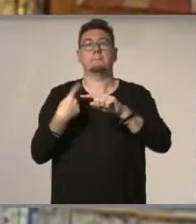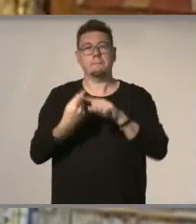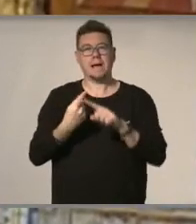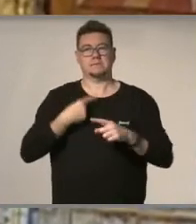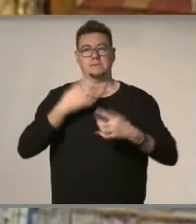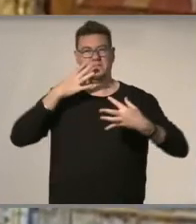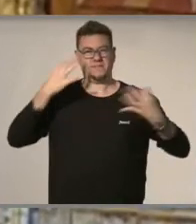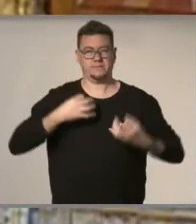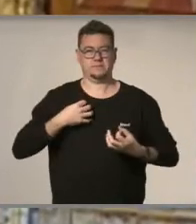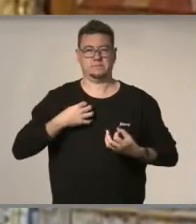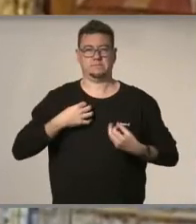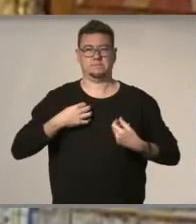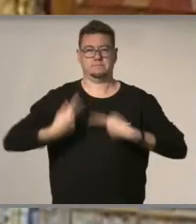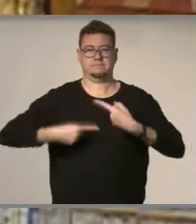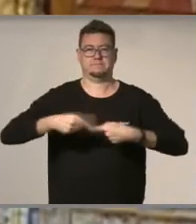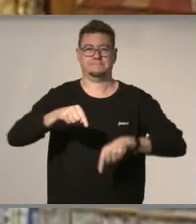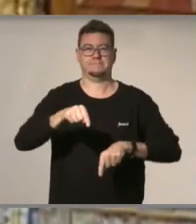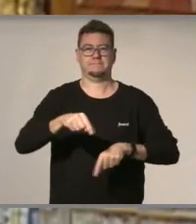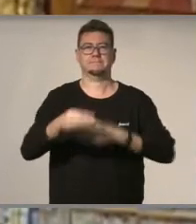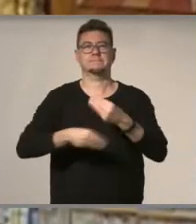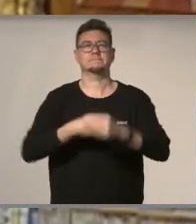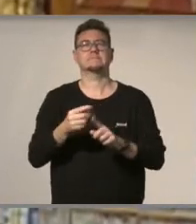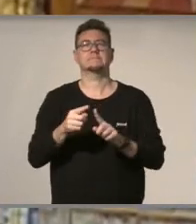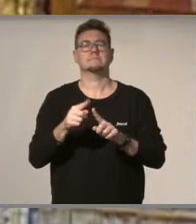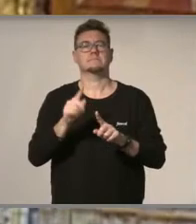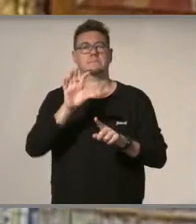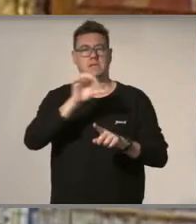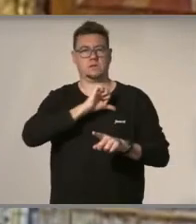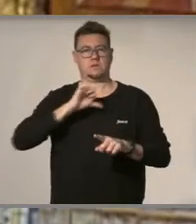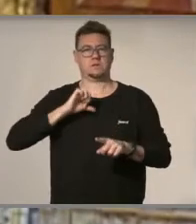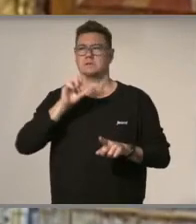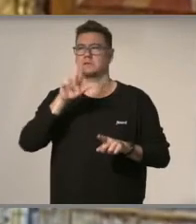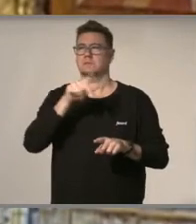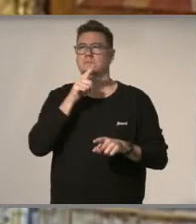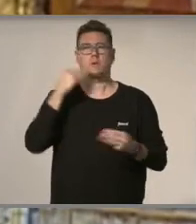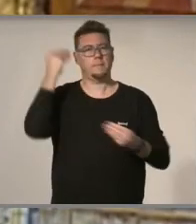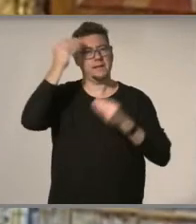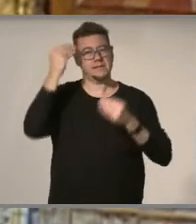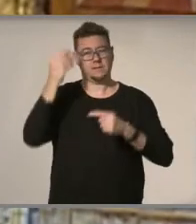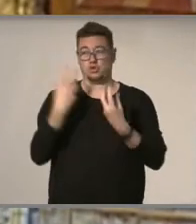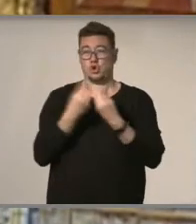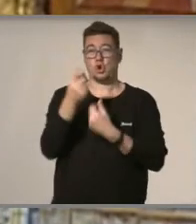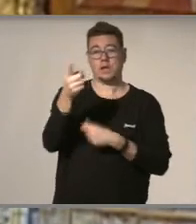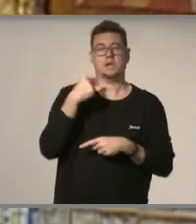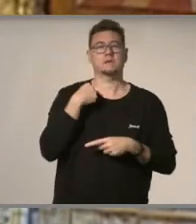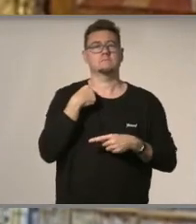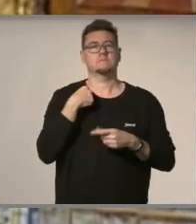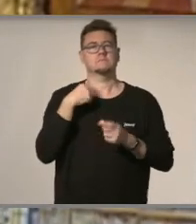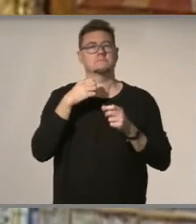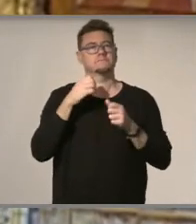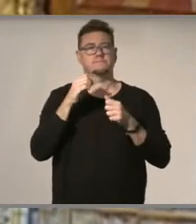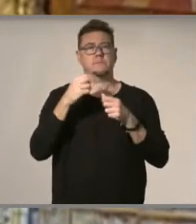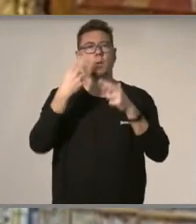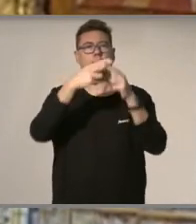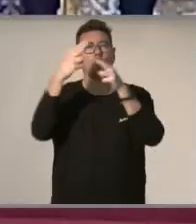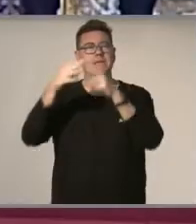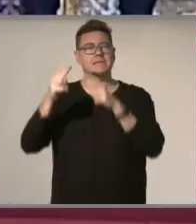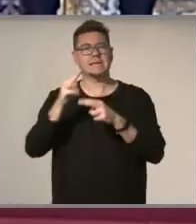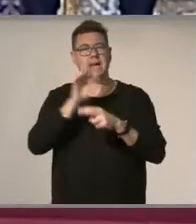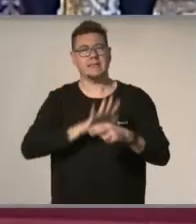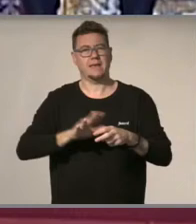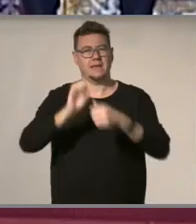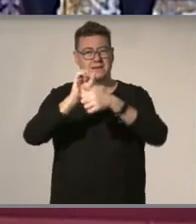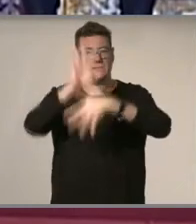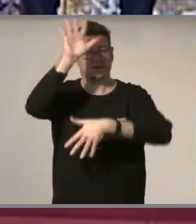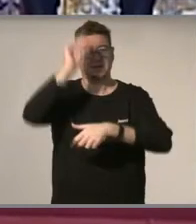ejercicio, hace profesión de fe autonomista, porque consideramos con él que la descentralización política del Estado prevista